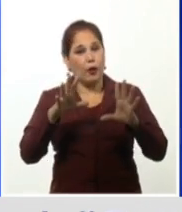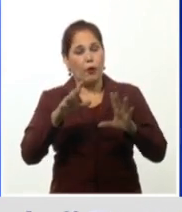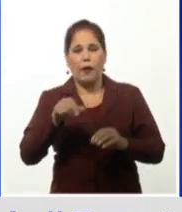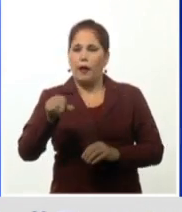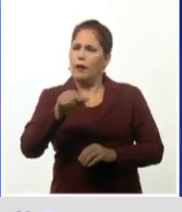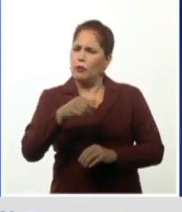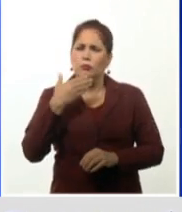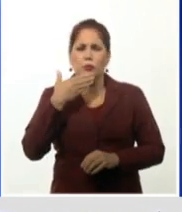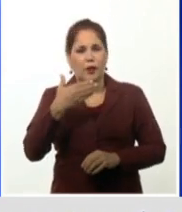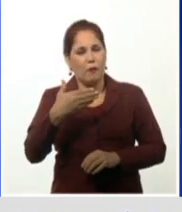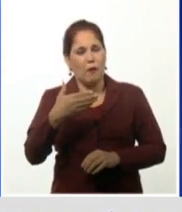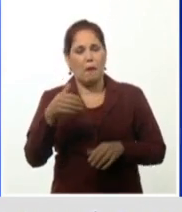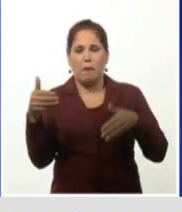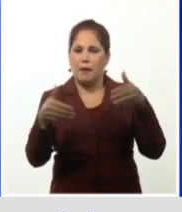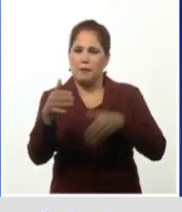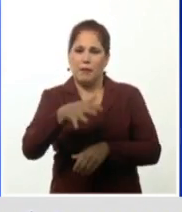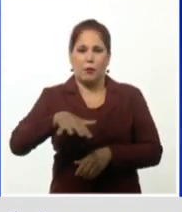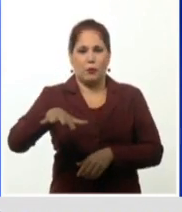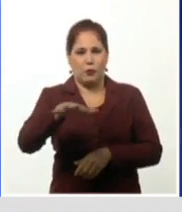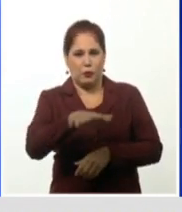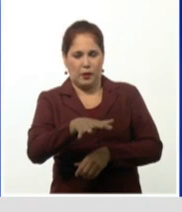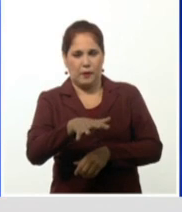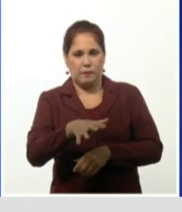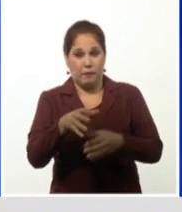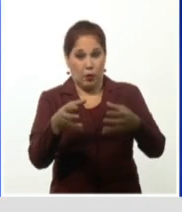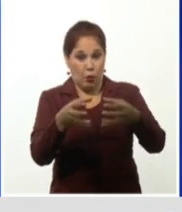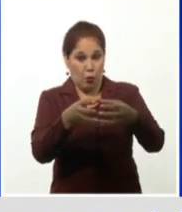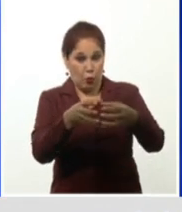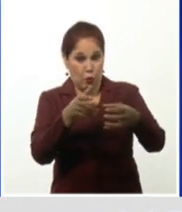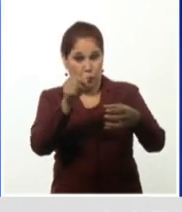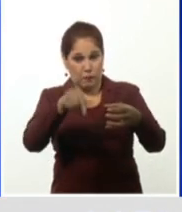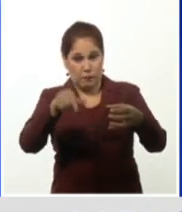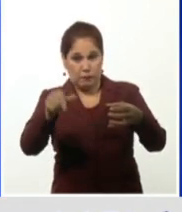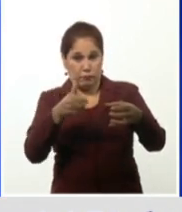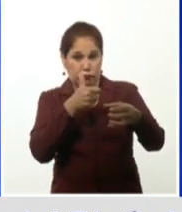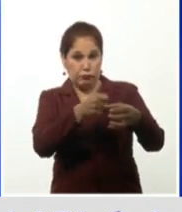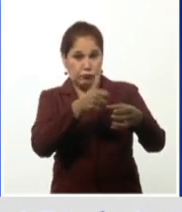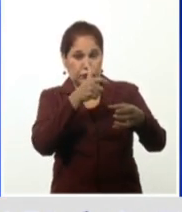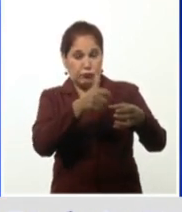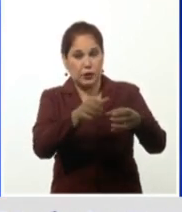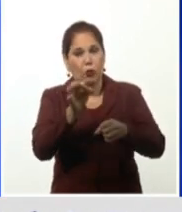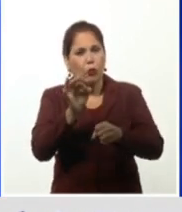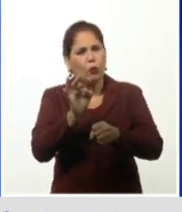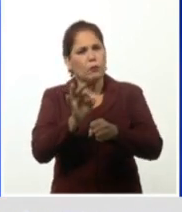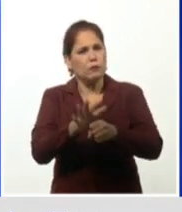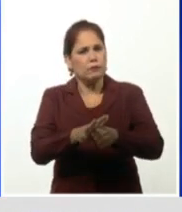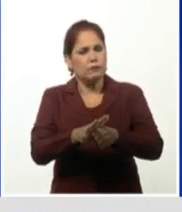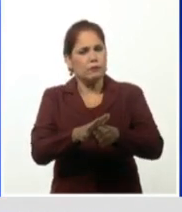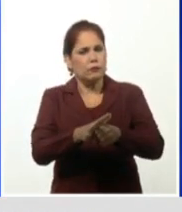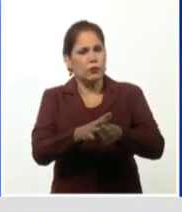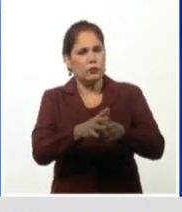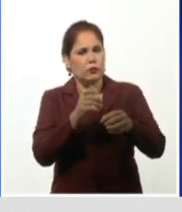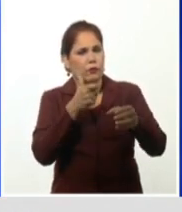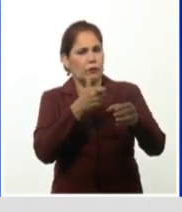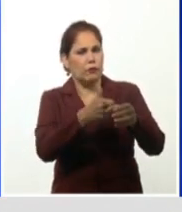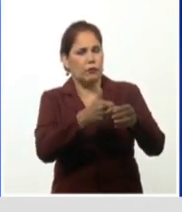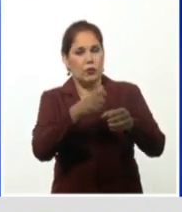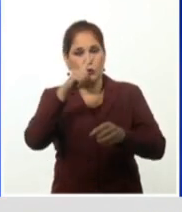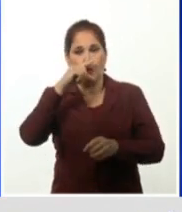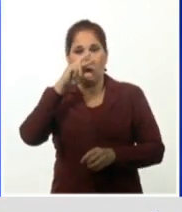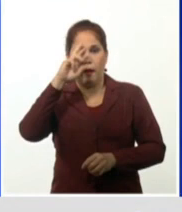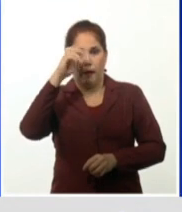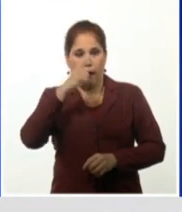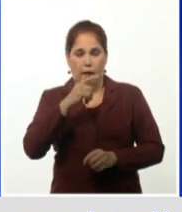mí también poder estar aquí hoy. Esta intervención sanitaria ha comenzado, doctora, con los candidatos vacunales Soberana 02